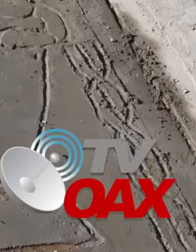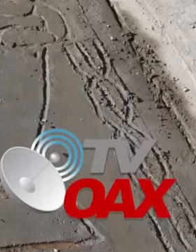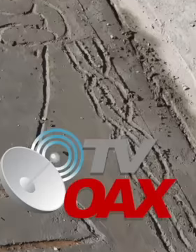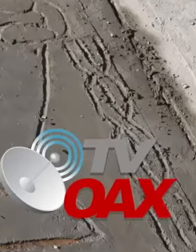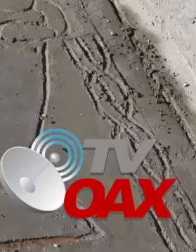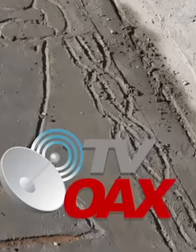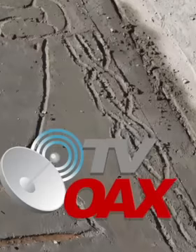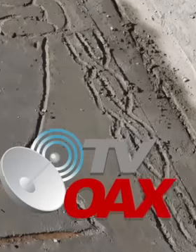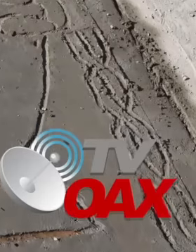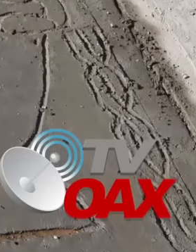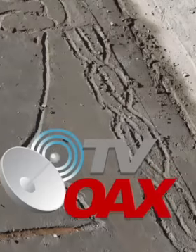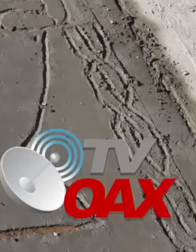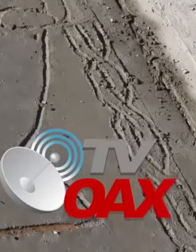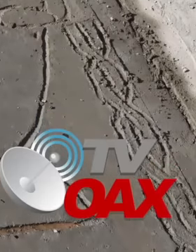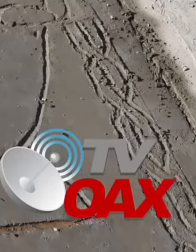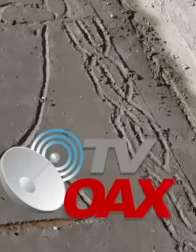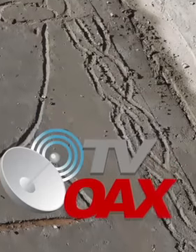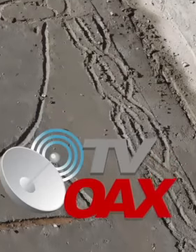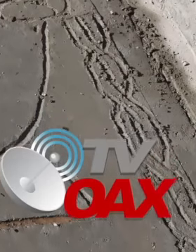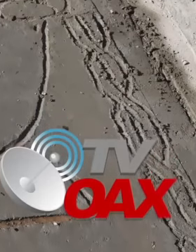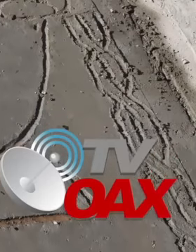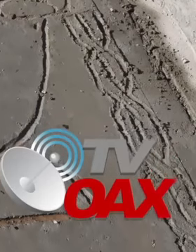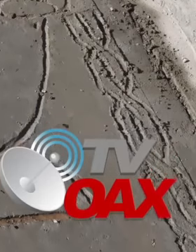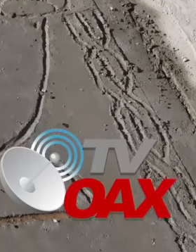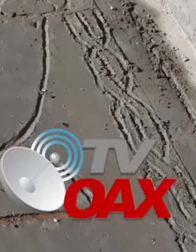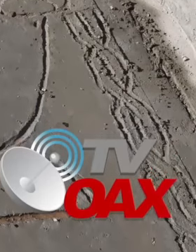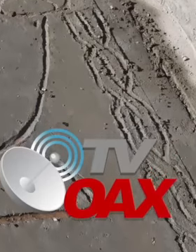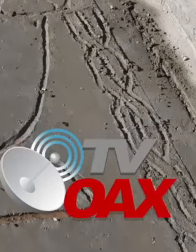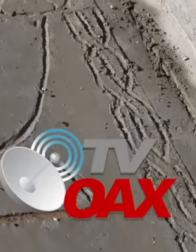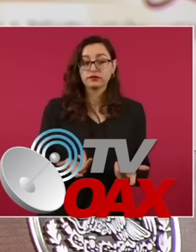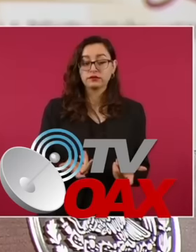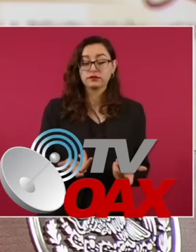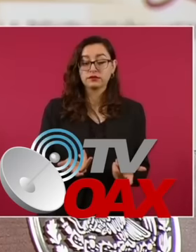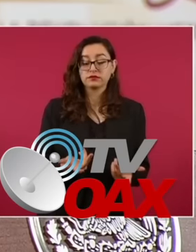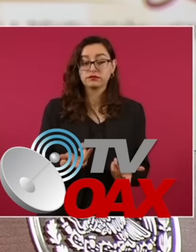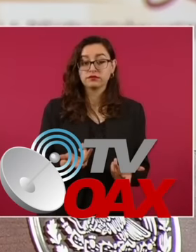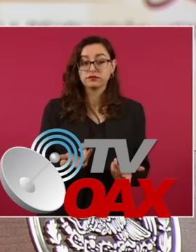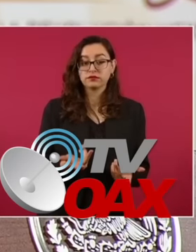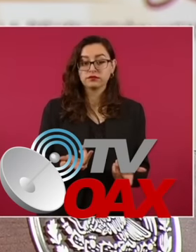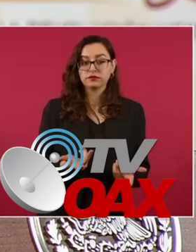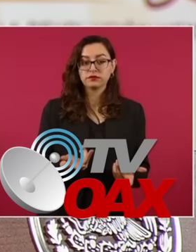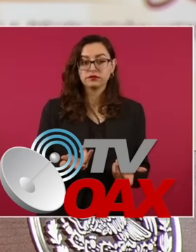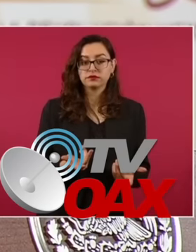Esto significa que se